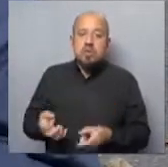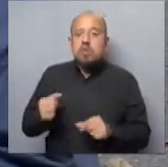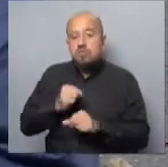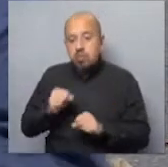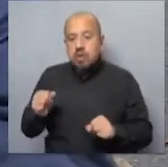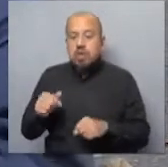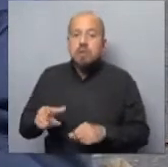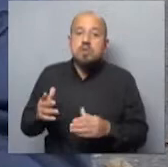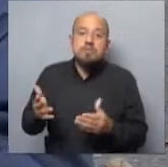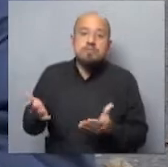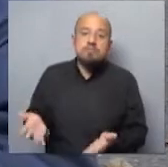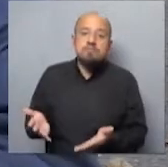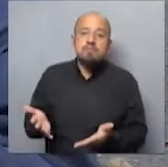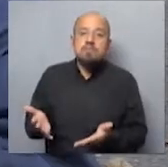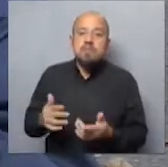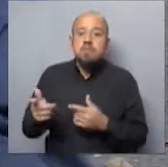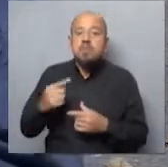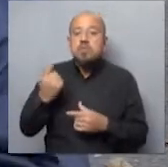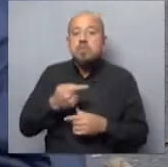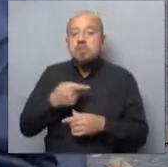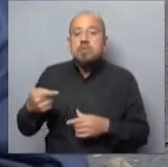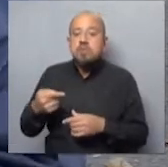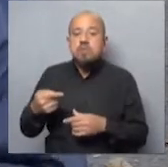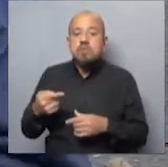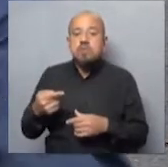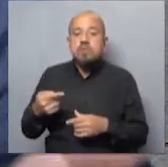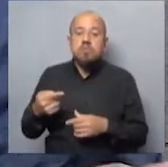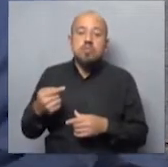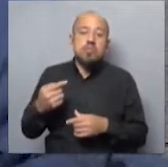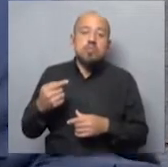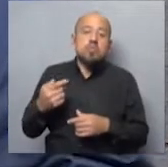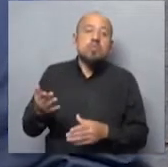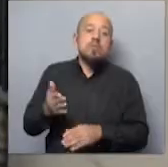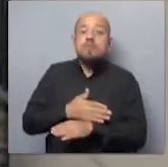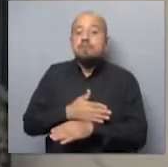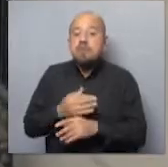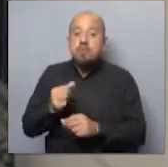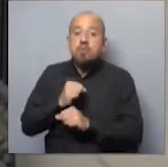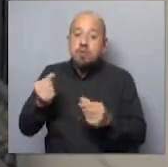llegar por lo menos a una semana antes de que se termine el mes con algo.